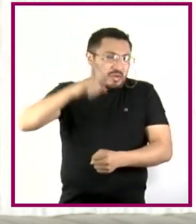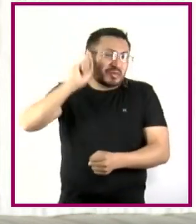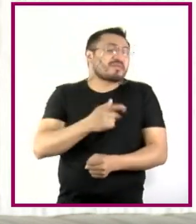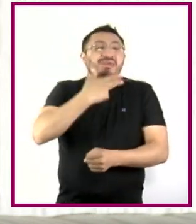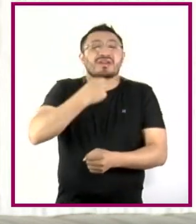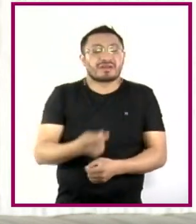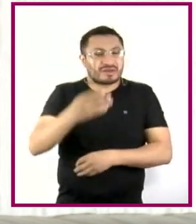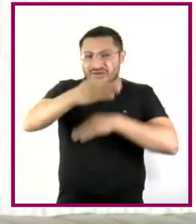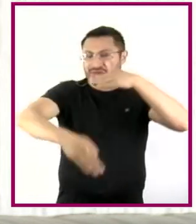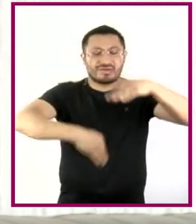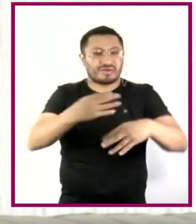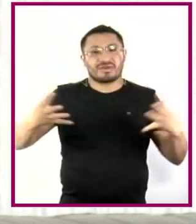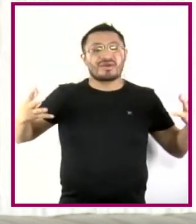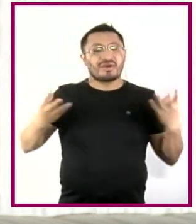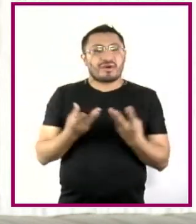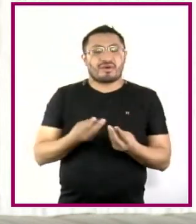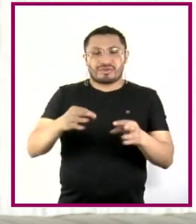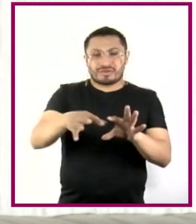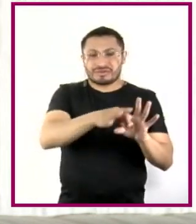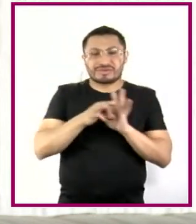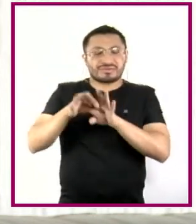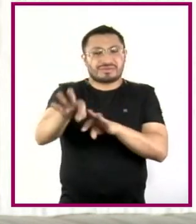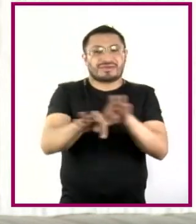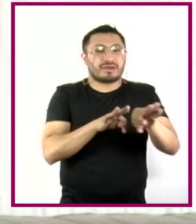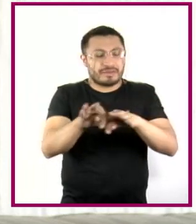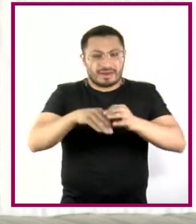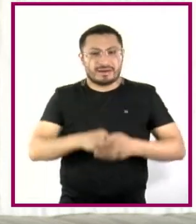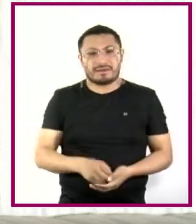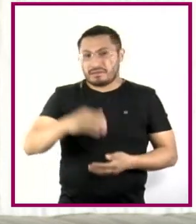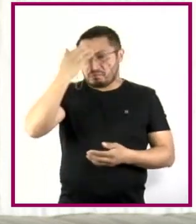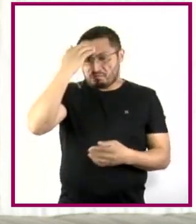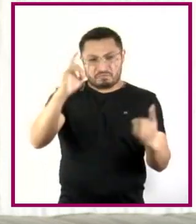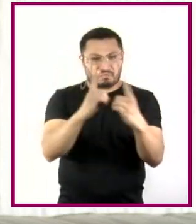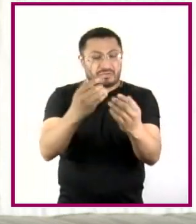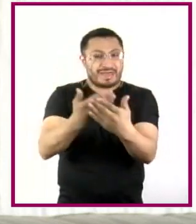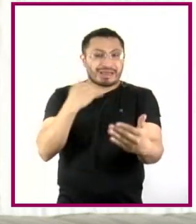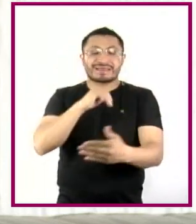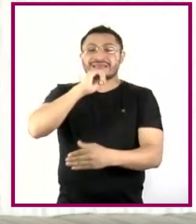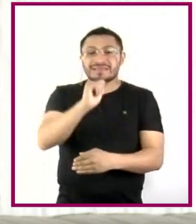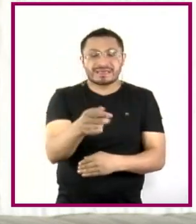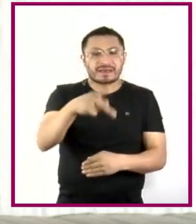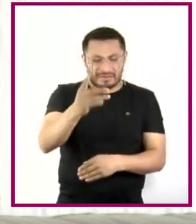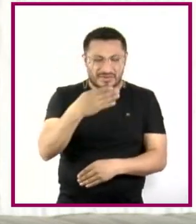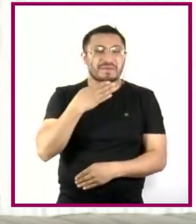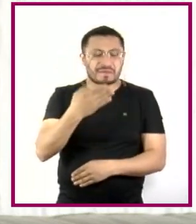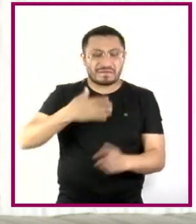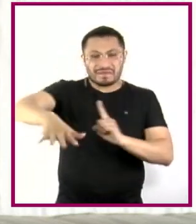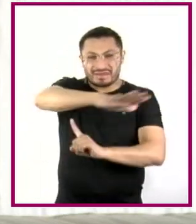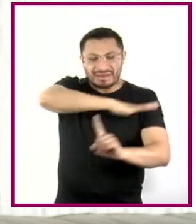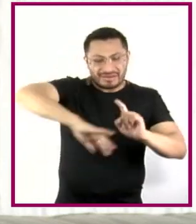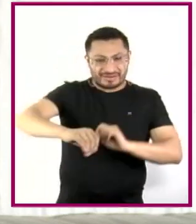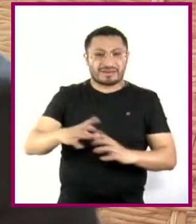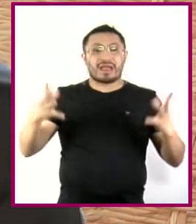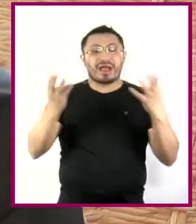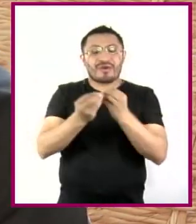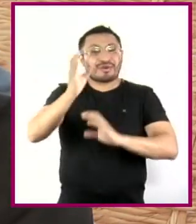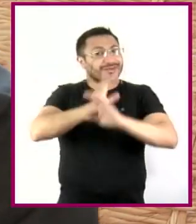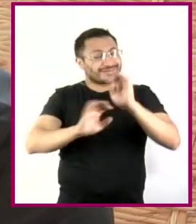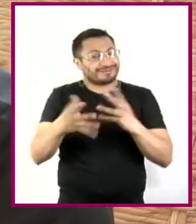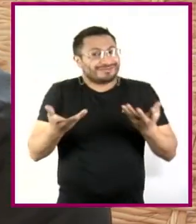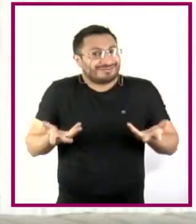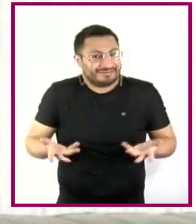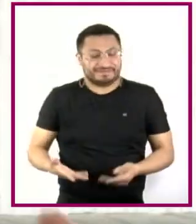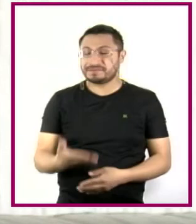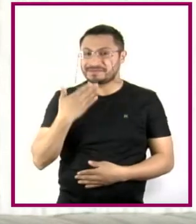todos estuvimos trabajando parejo. Y aunque no nos conocíamos, generamos un buen ambiente. Hasta cantamos, imagínense. ¡Qué